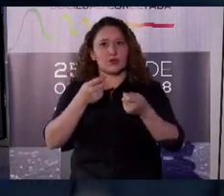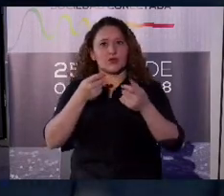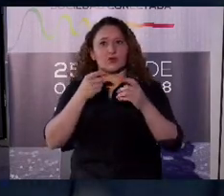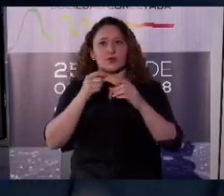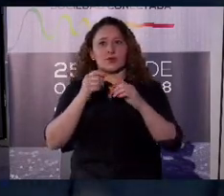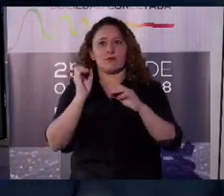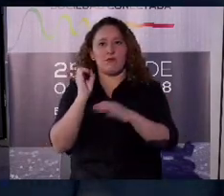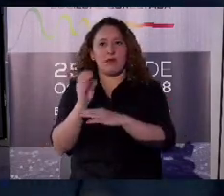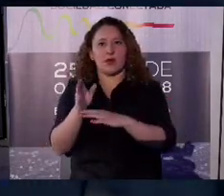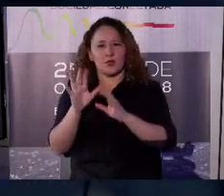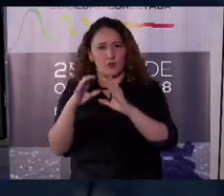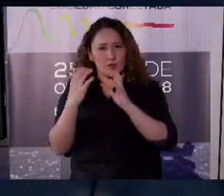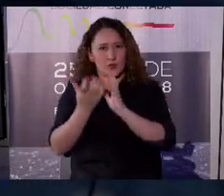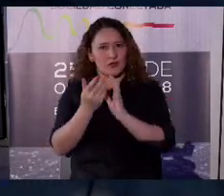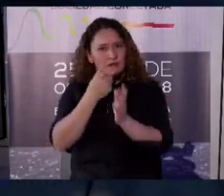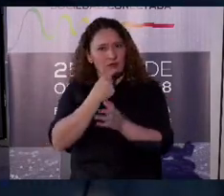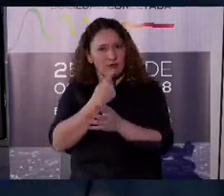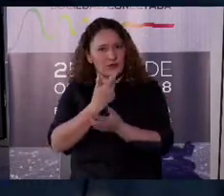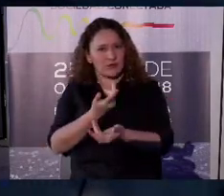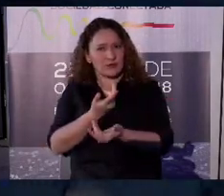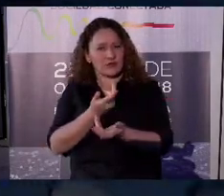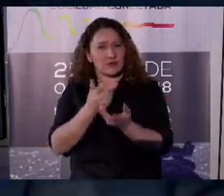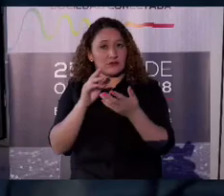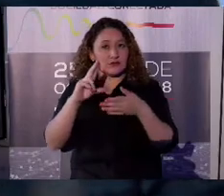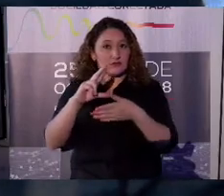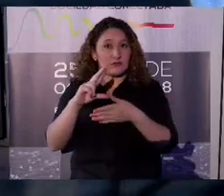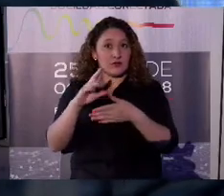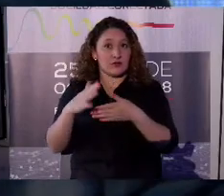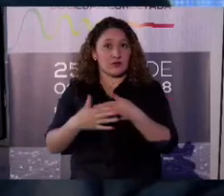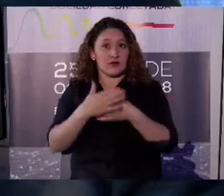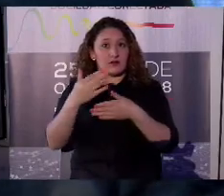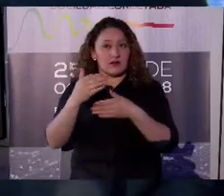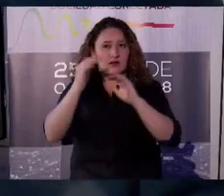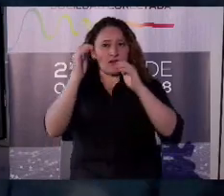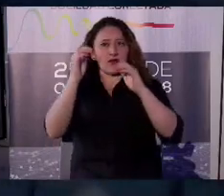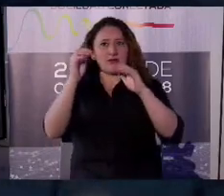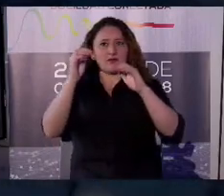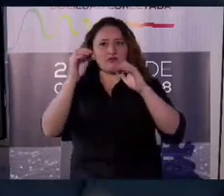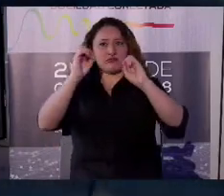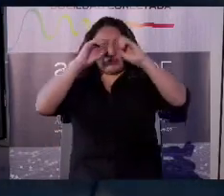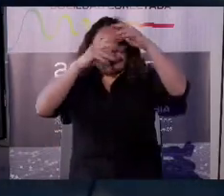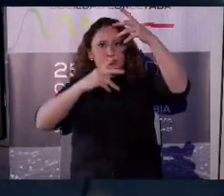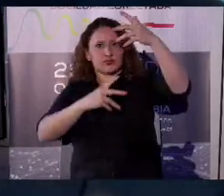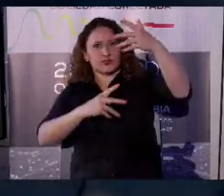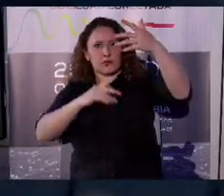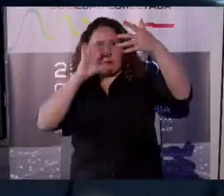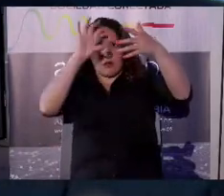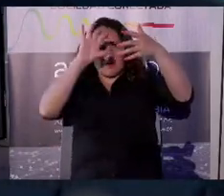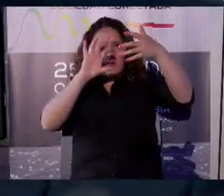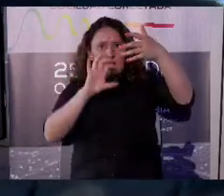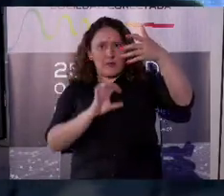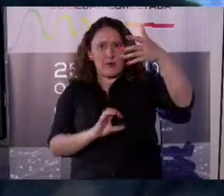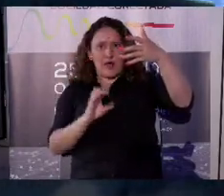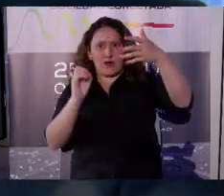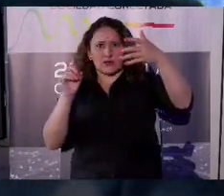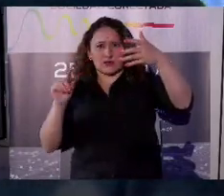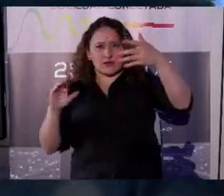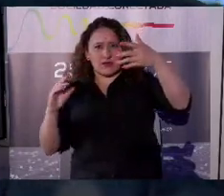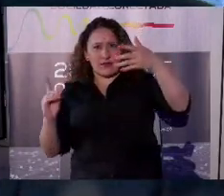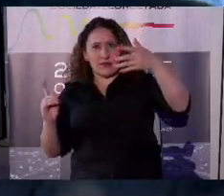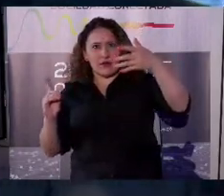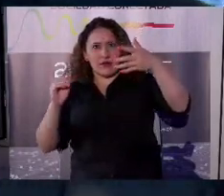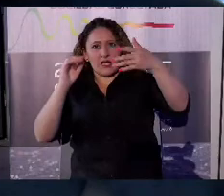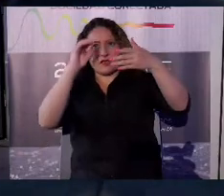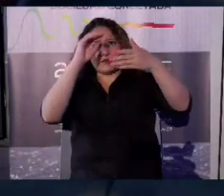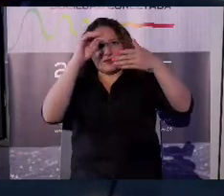Mundial dice que América Latina ha perdido posiciones respecto de los países de la OECD. Estamos hoy más lejos